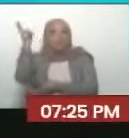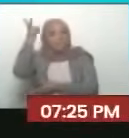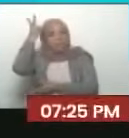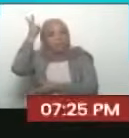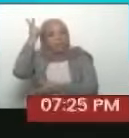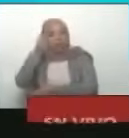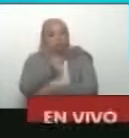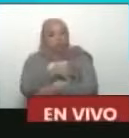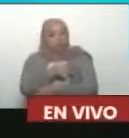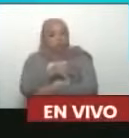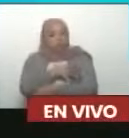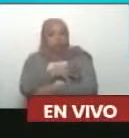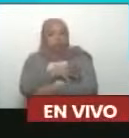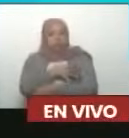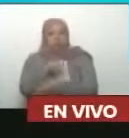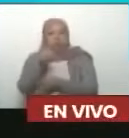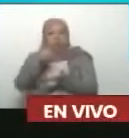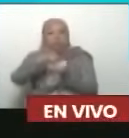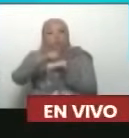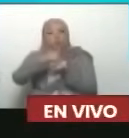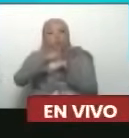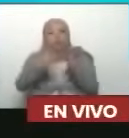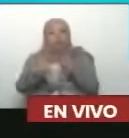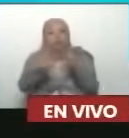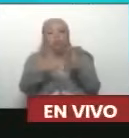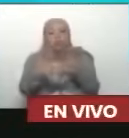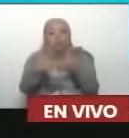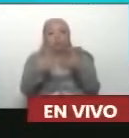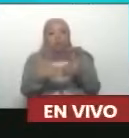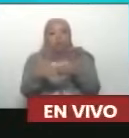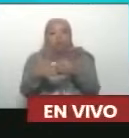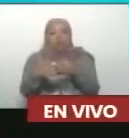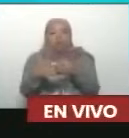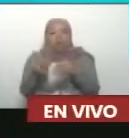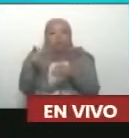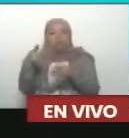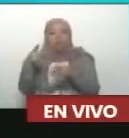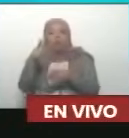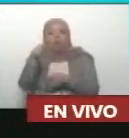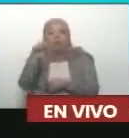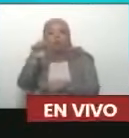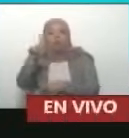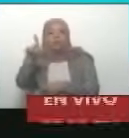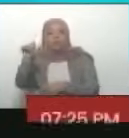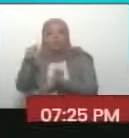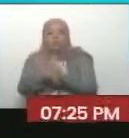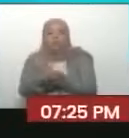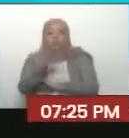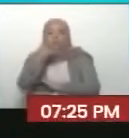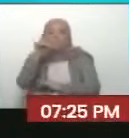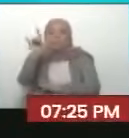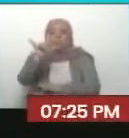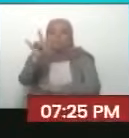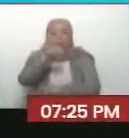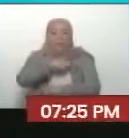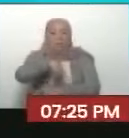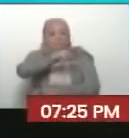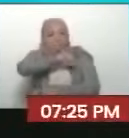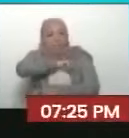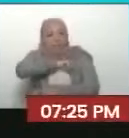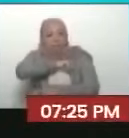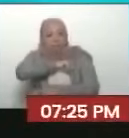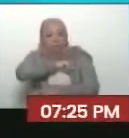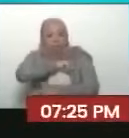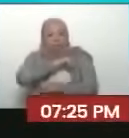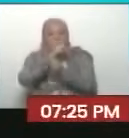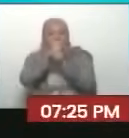Santiago de Chile, Nueva York, Chicago, Texas. Madrid, un beso a todos nuestros migrantes.